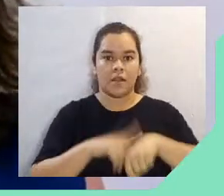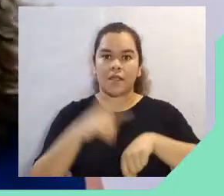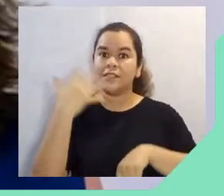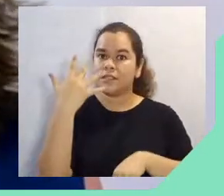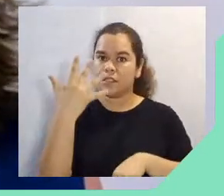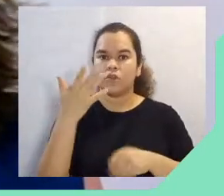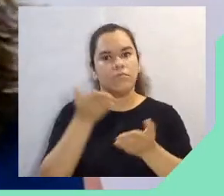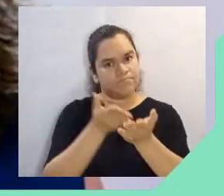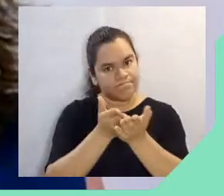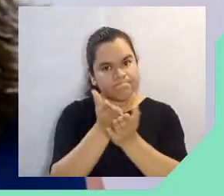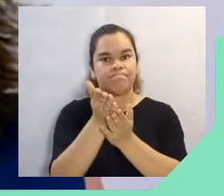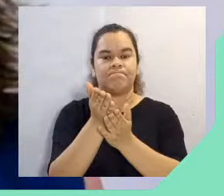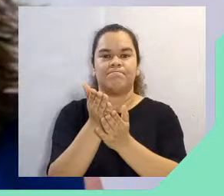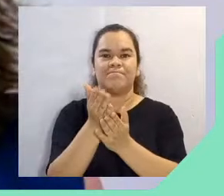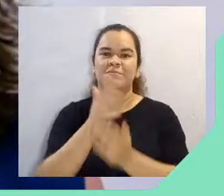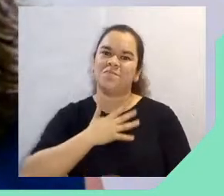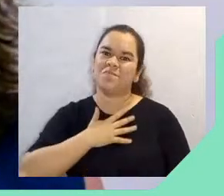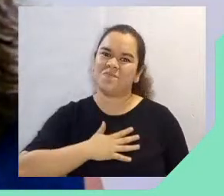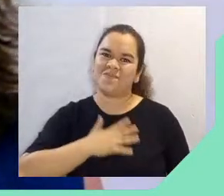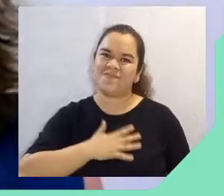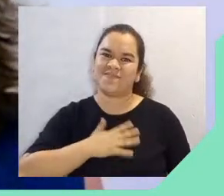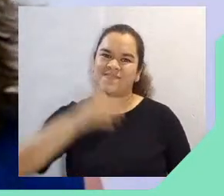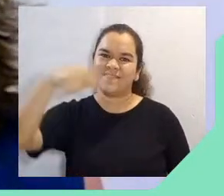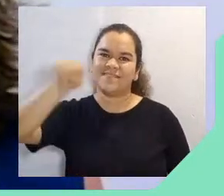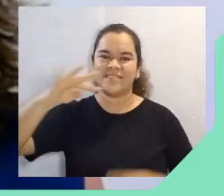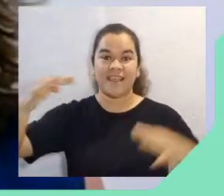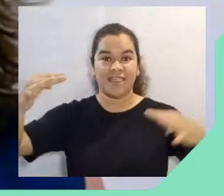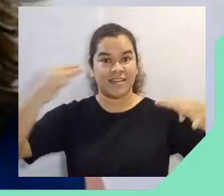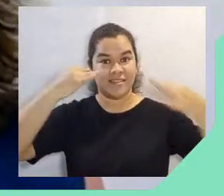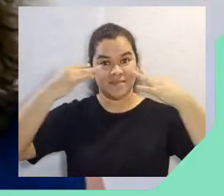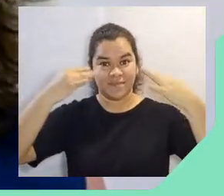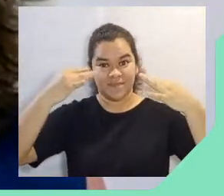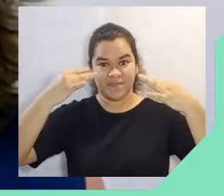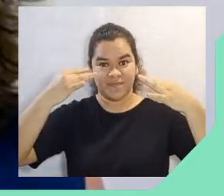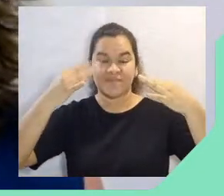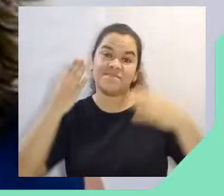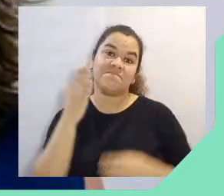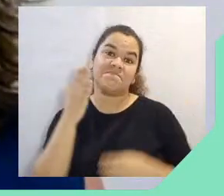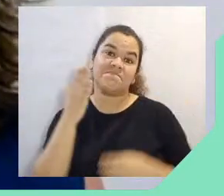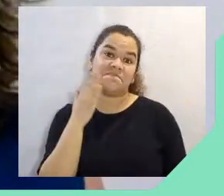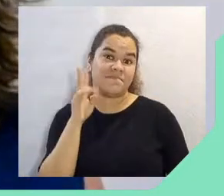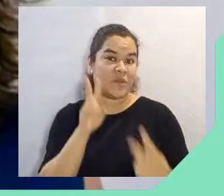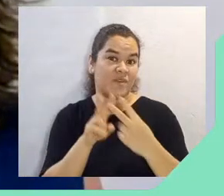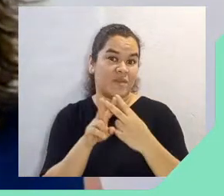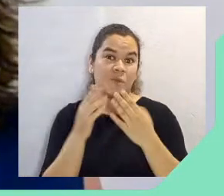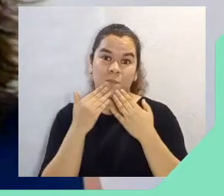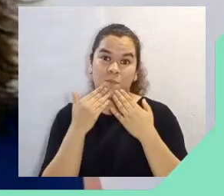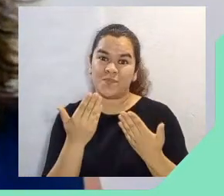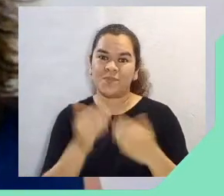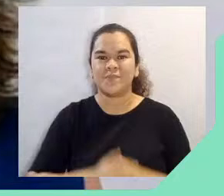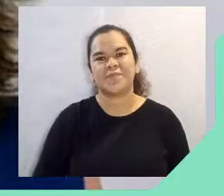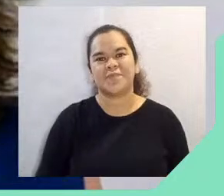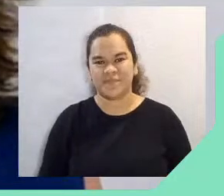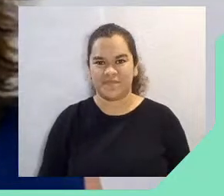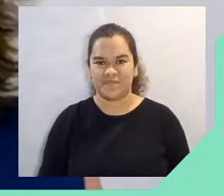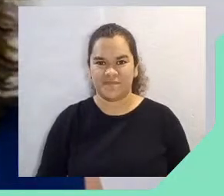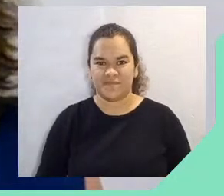horas. Un gusto contar con ustedes y será hasta esta tarde. Muchas gracias.